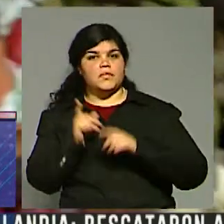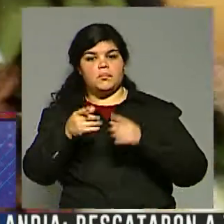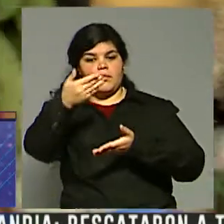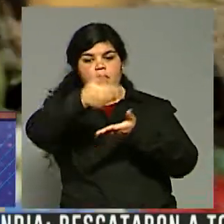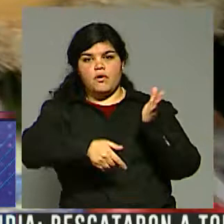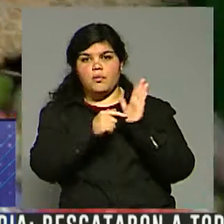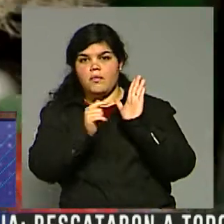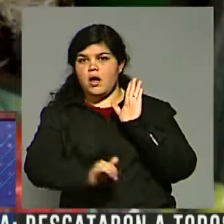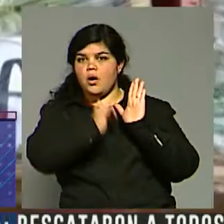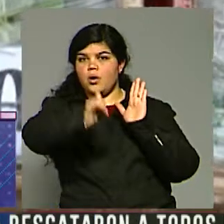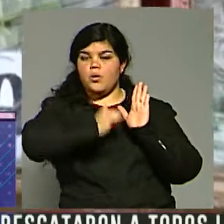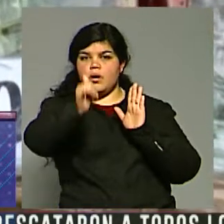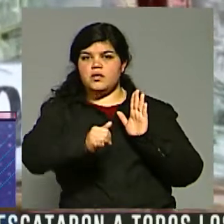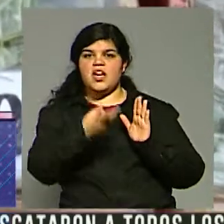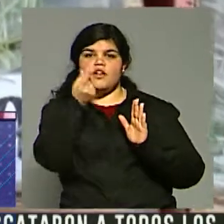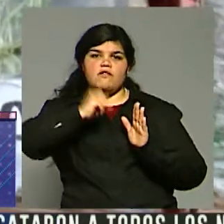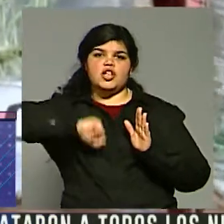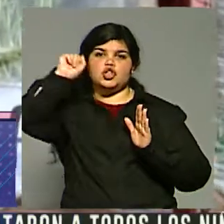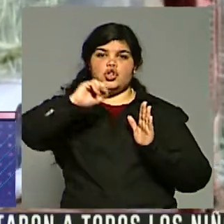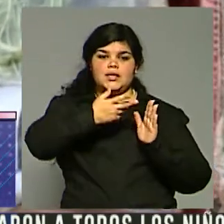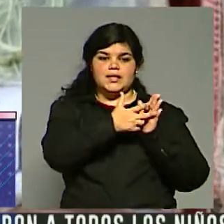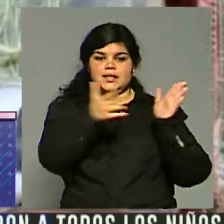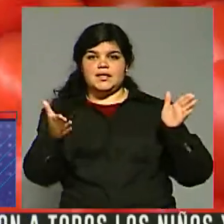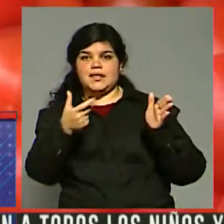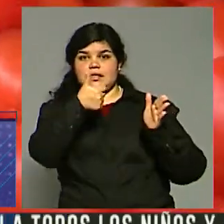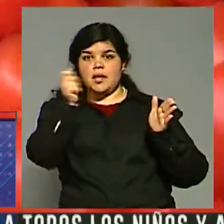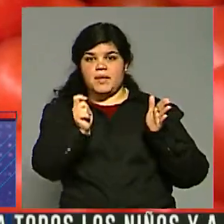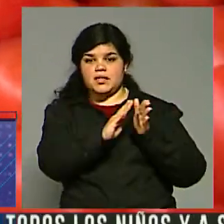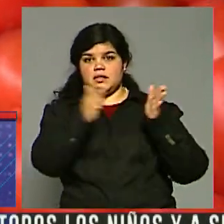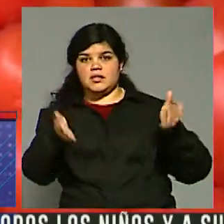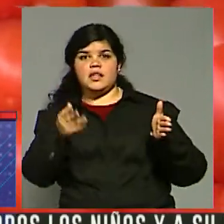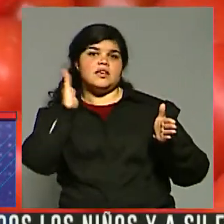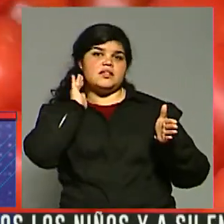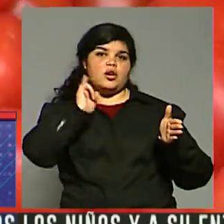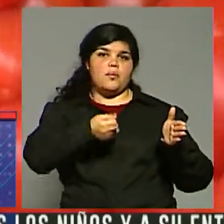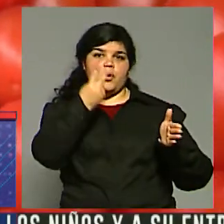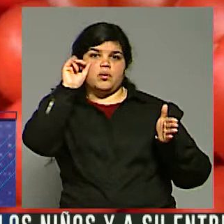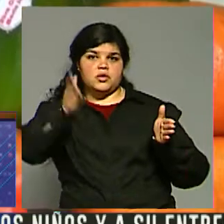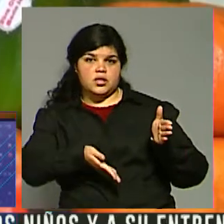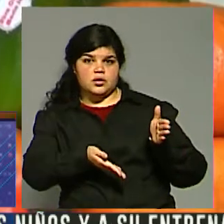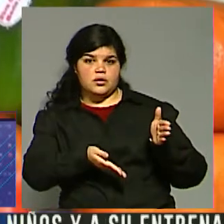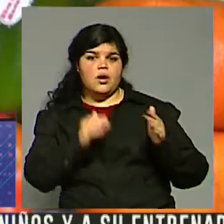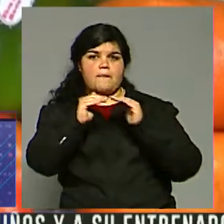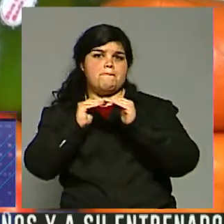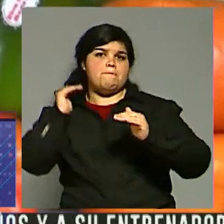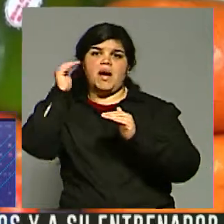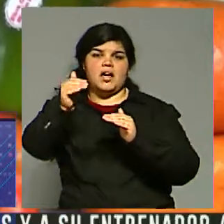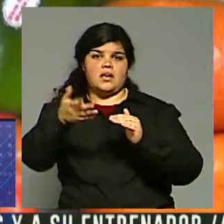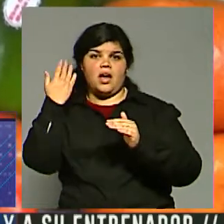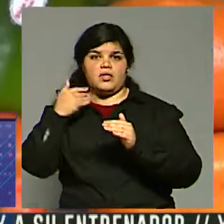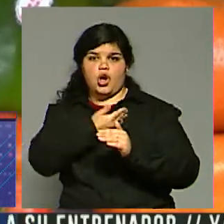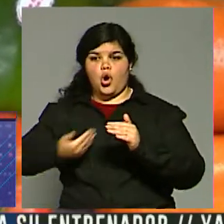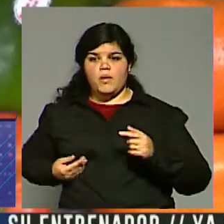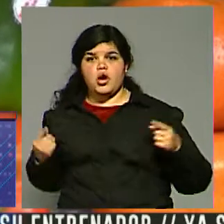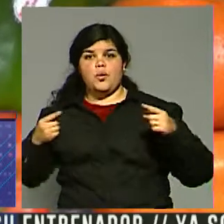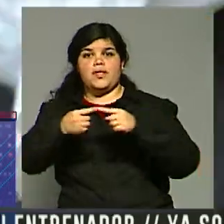la inflación acumulada en los primeros 6 meses de este año llegó al 16,1%, superando la meta establecida por el Gobierno Nacional para